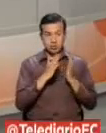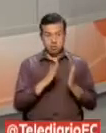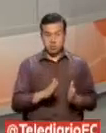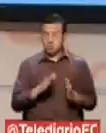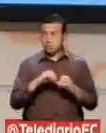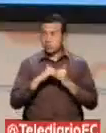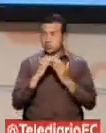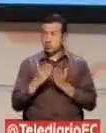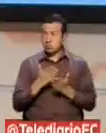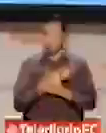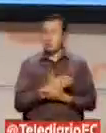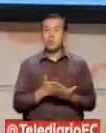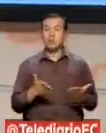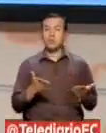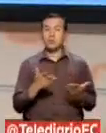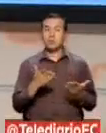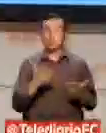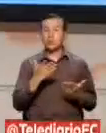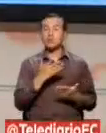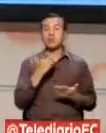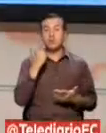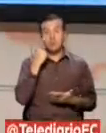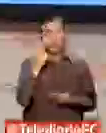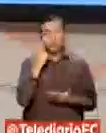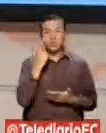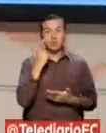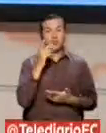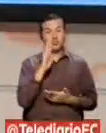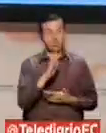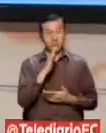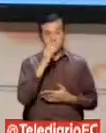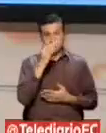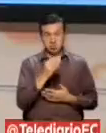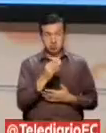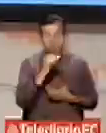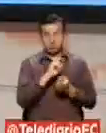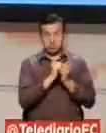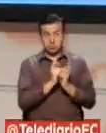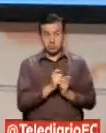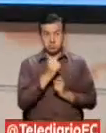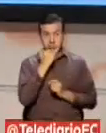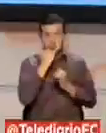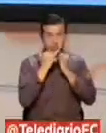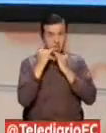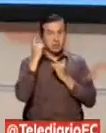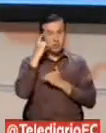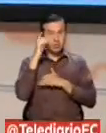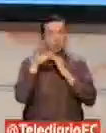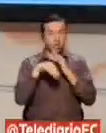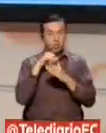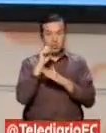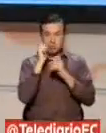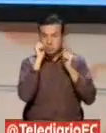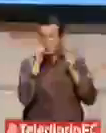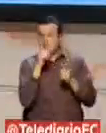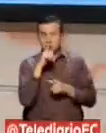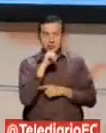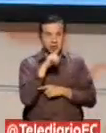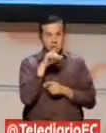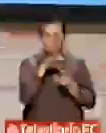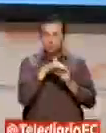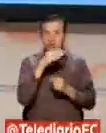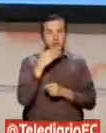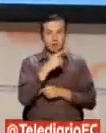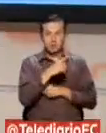todavía, rectifiquen su comportamiento. Yo creo que los ecuatorianos van a estar muy pendientes de quién es quién y quién vota